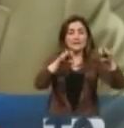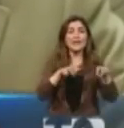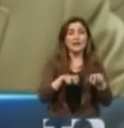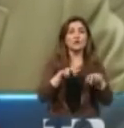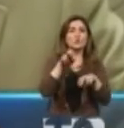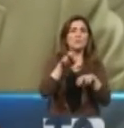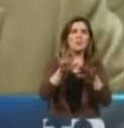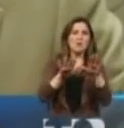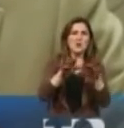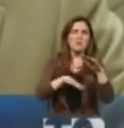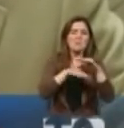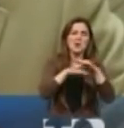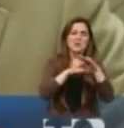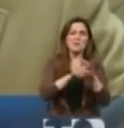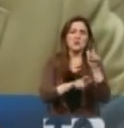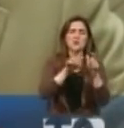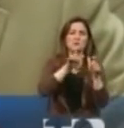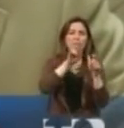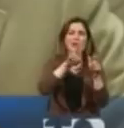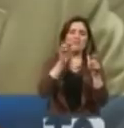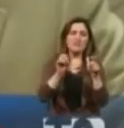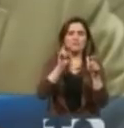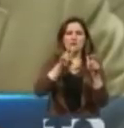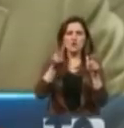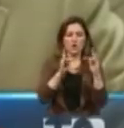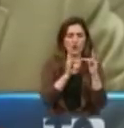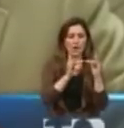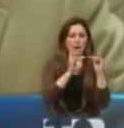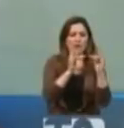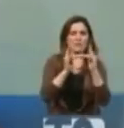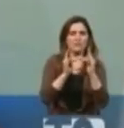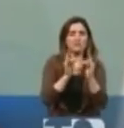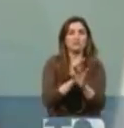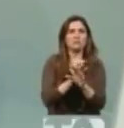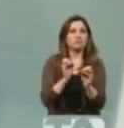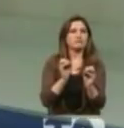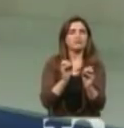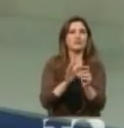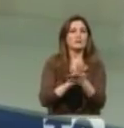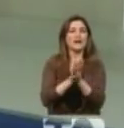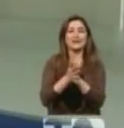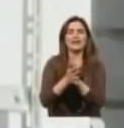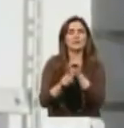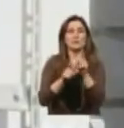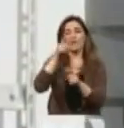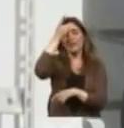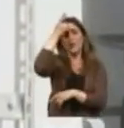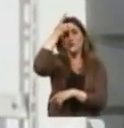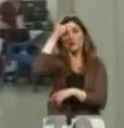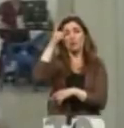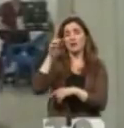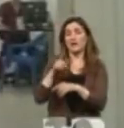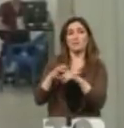capacidad entre 20 y 22 camas por sala y las tengo vacías. La deuda que mantienen con los proveedores es otra de las